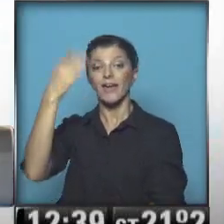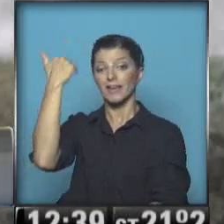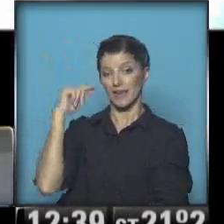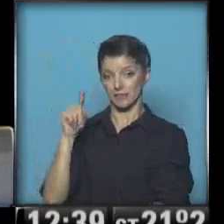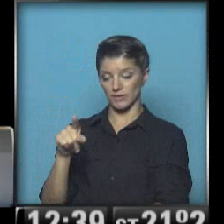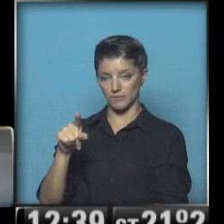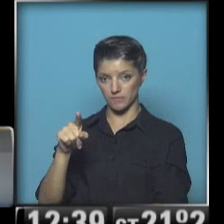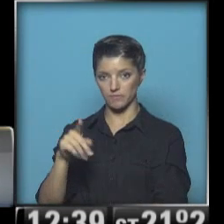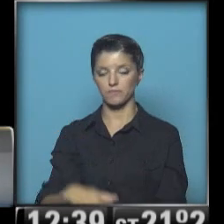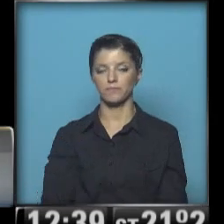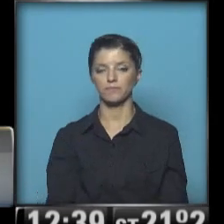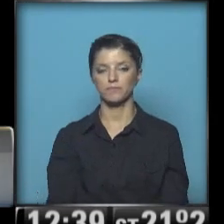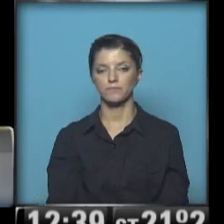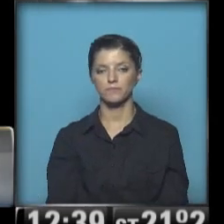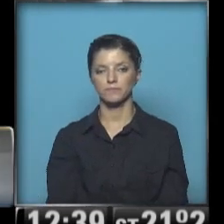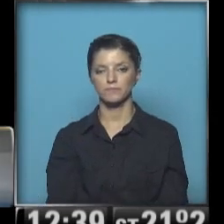al